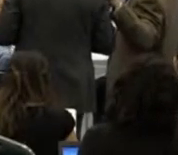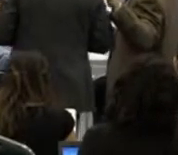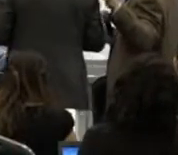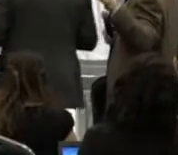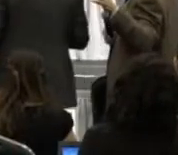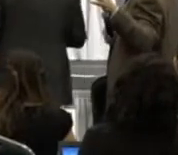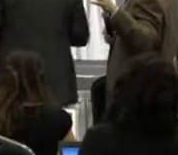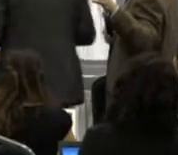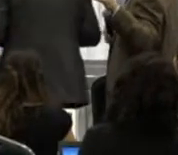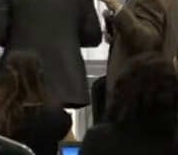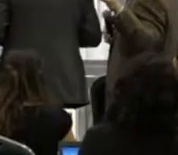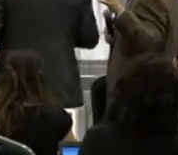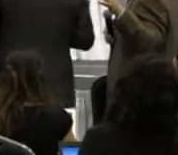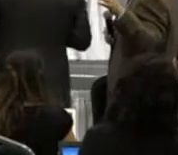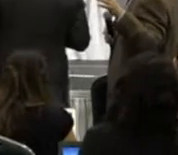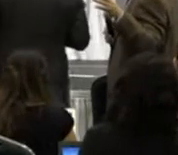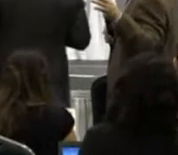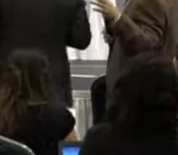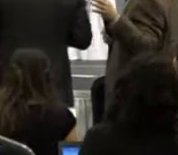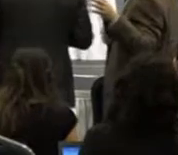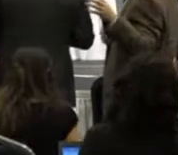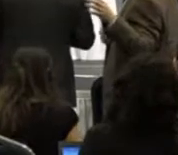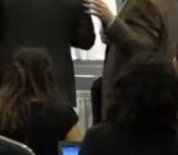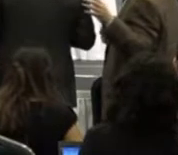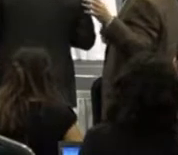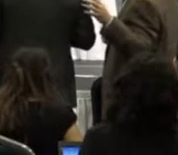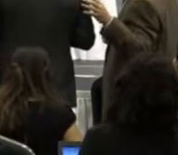¿Se necesita el dinero ahora, el préstamo ahora?